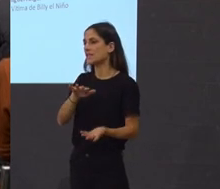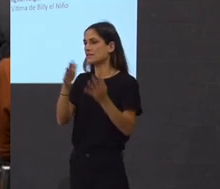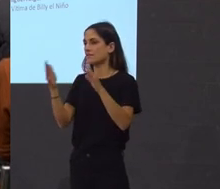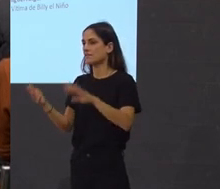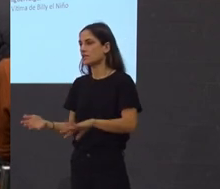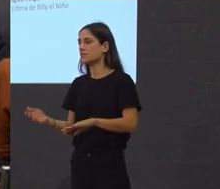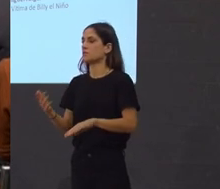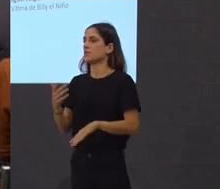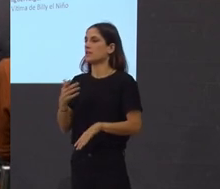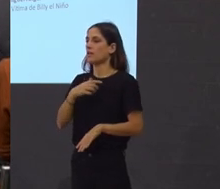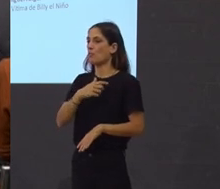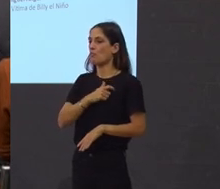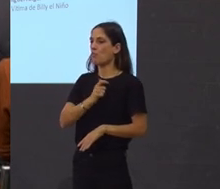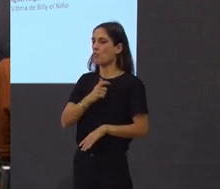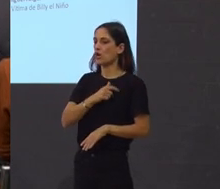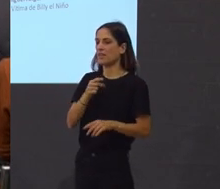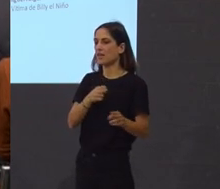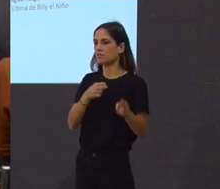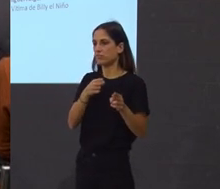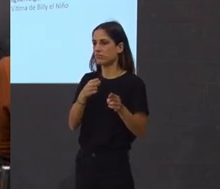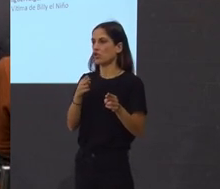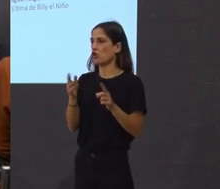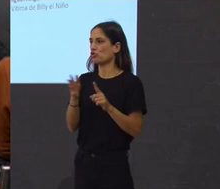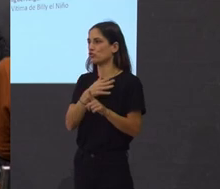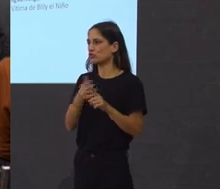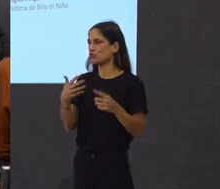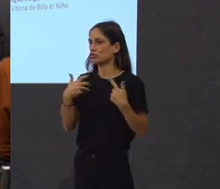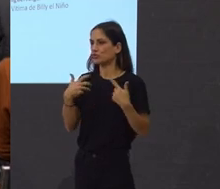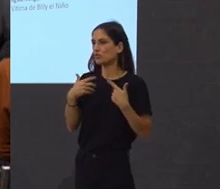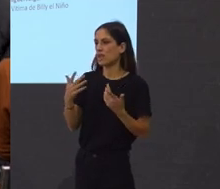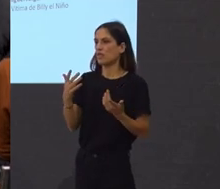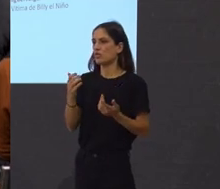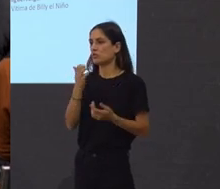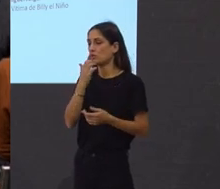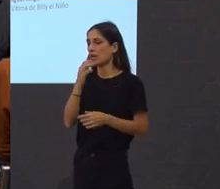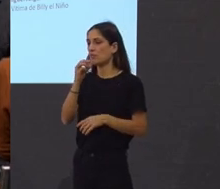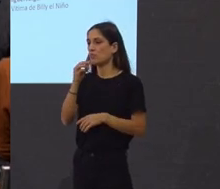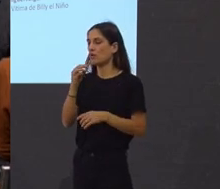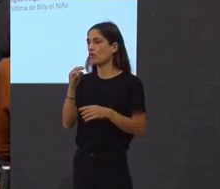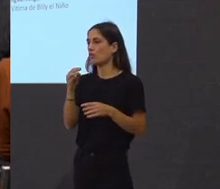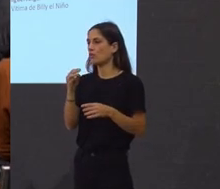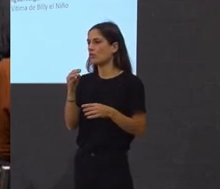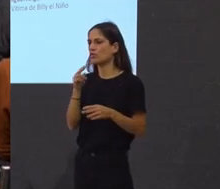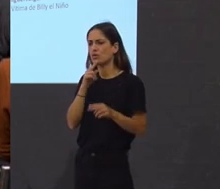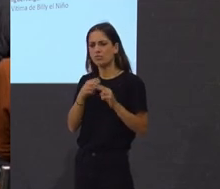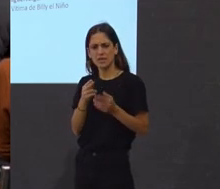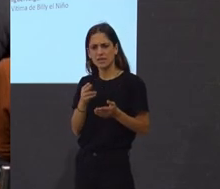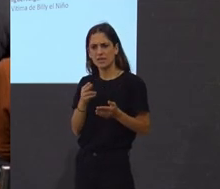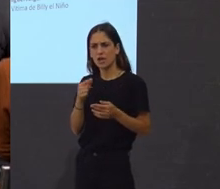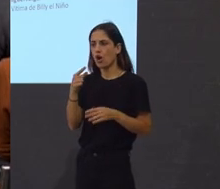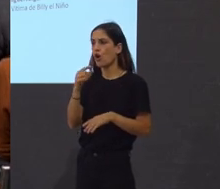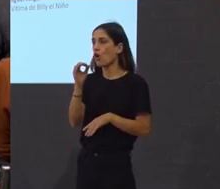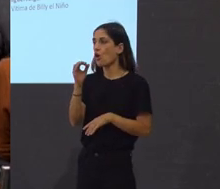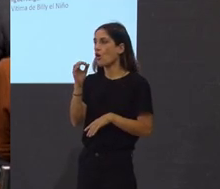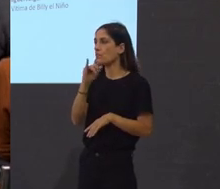dictatoriales asesinos torturadores como por el simple miguel ángel o perdón como es google